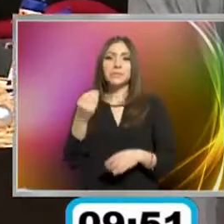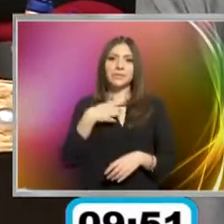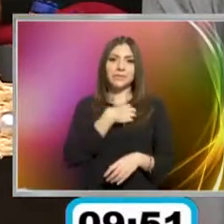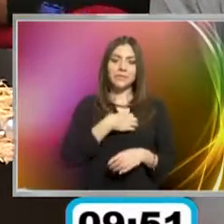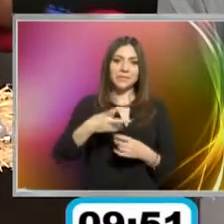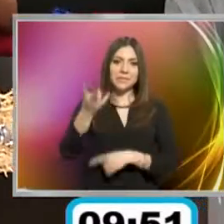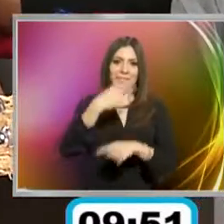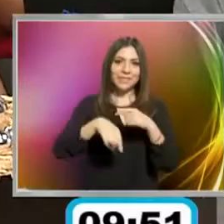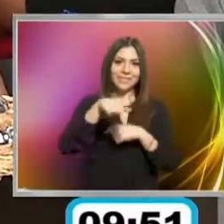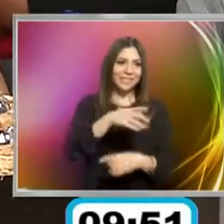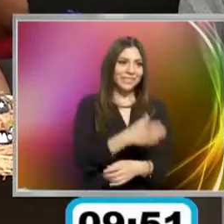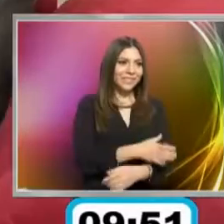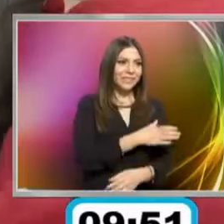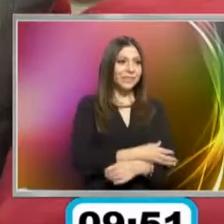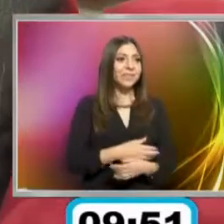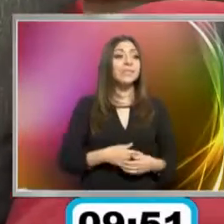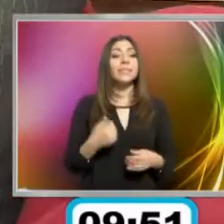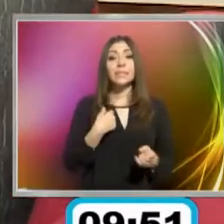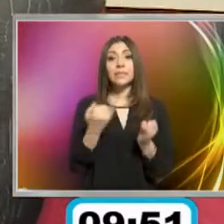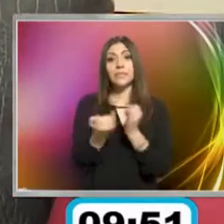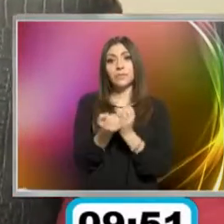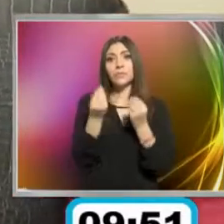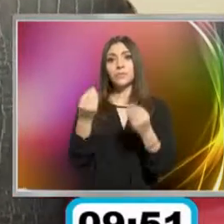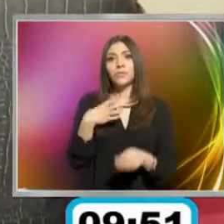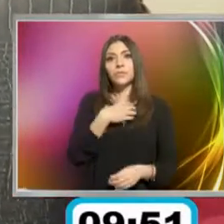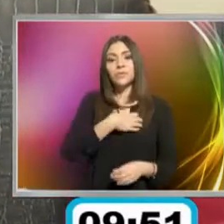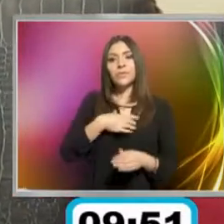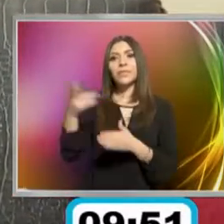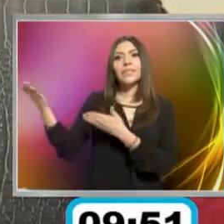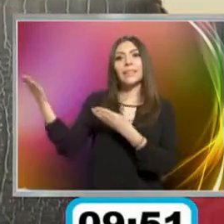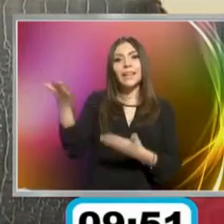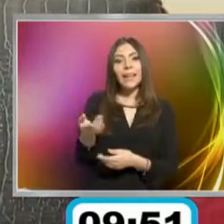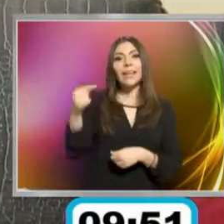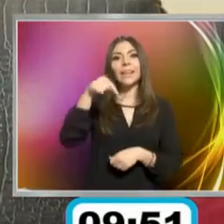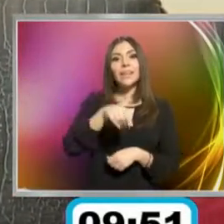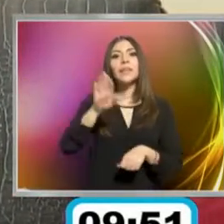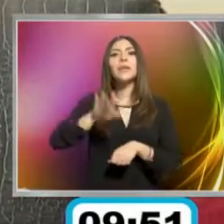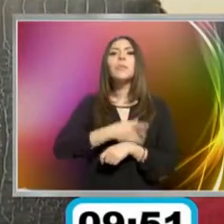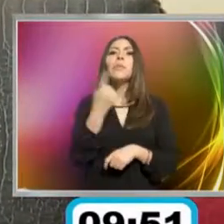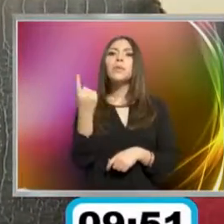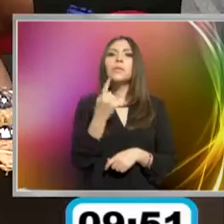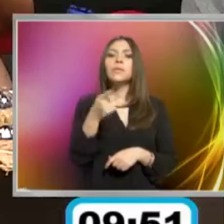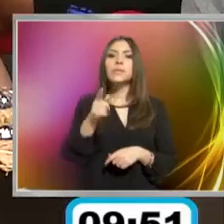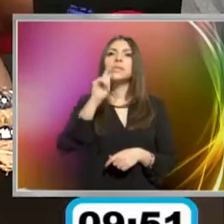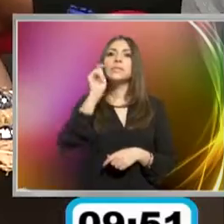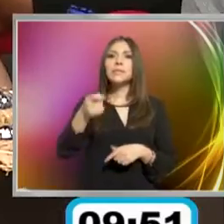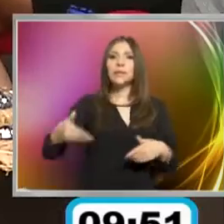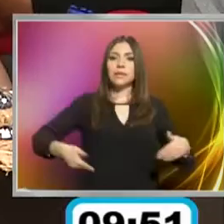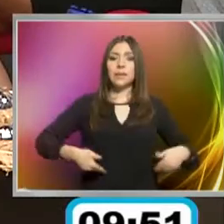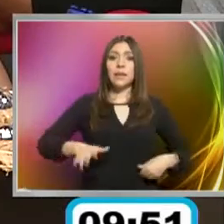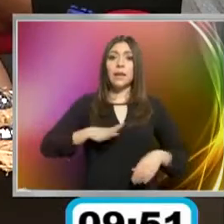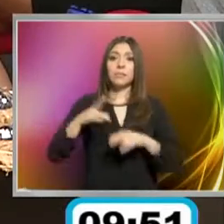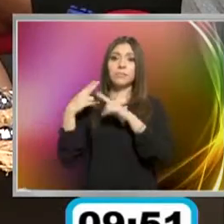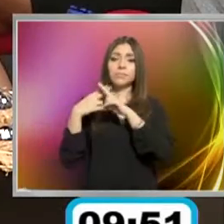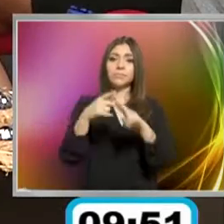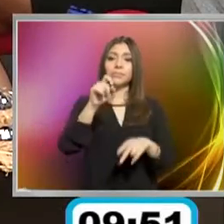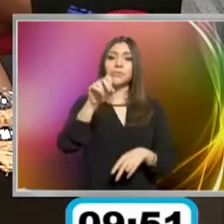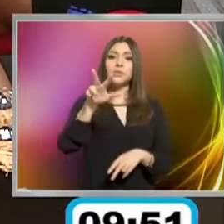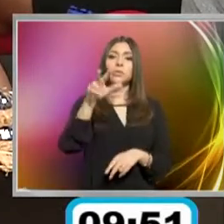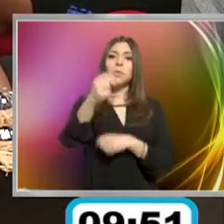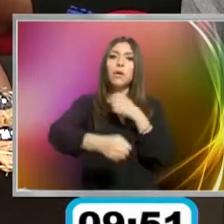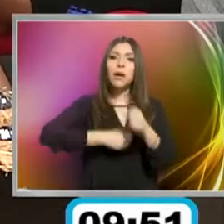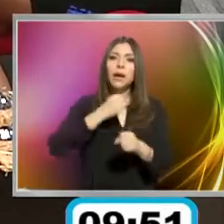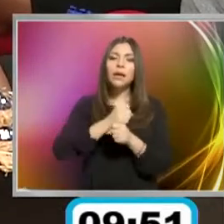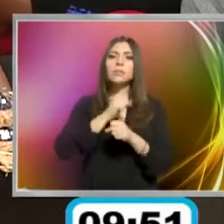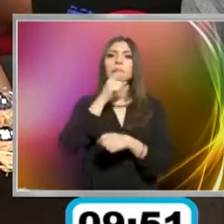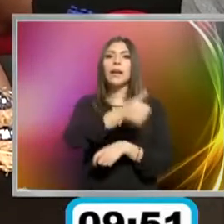aquí con ustedes. Así es, nosotros también sumamente contentos de recibirte porque nos traes un espectáculo que tiene 28 años ya de estarse presentando.